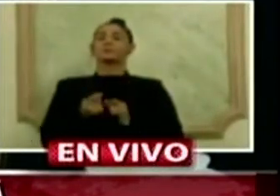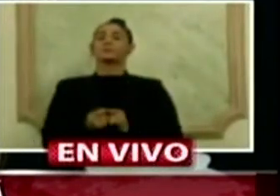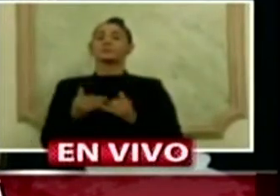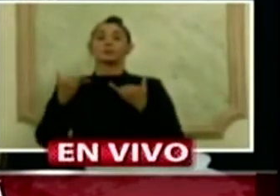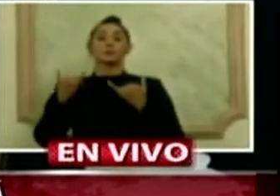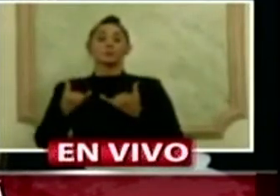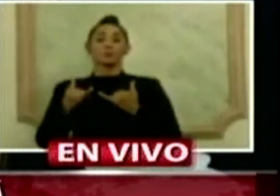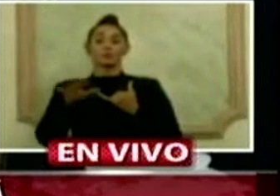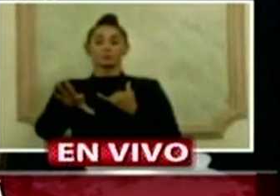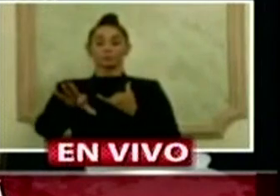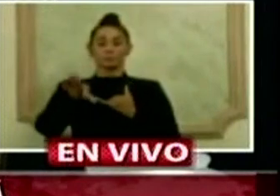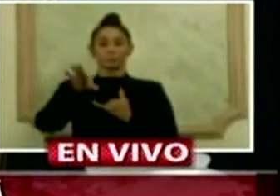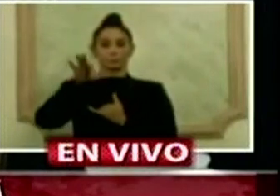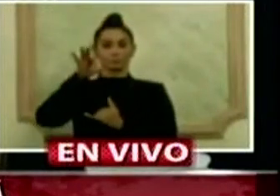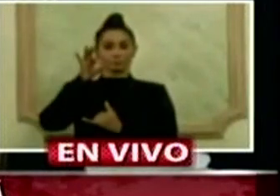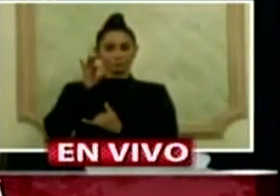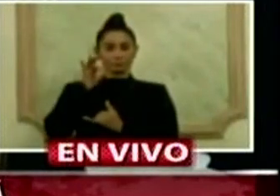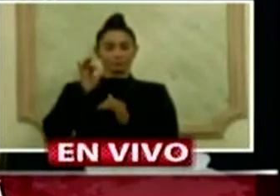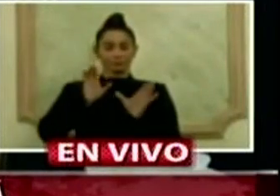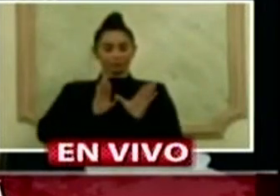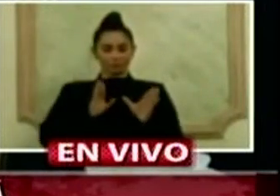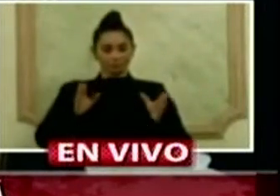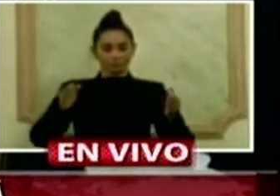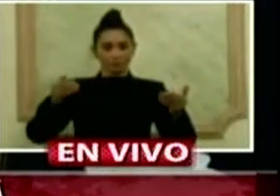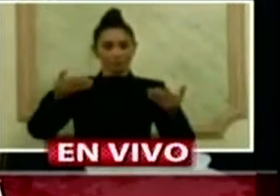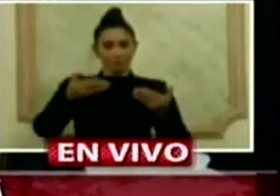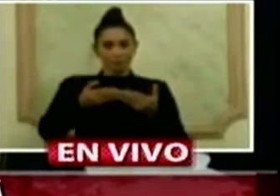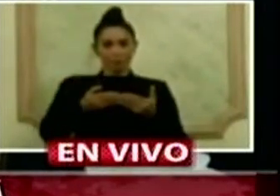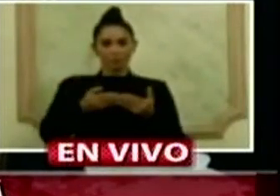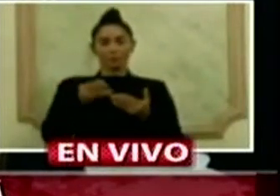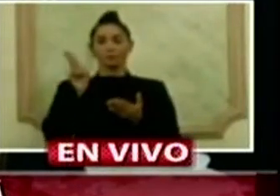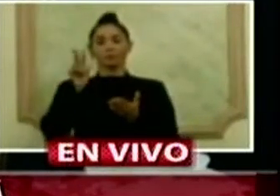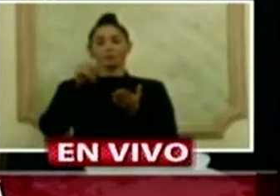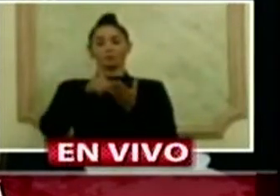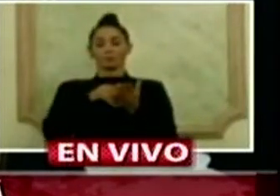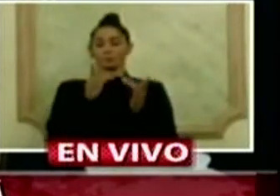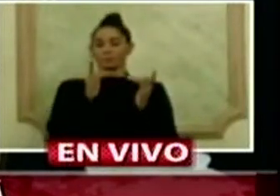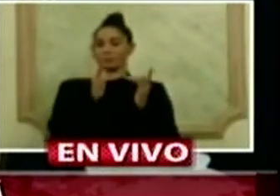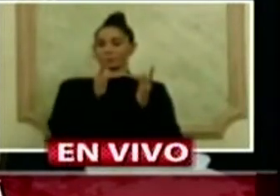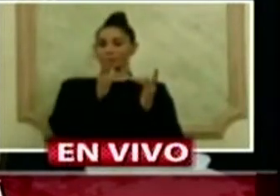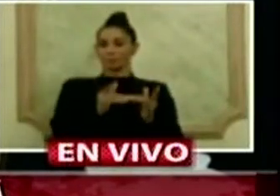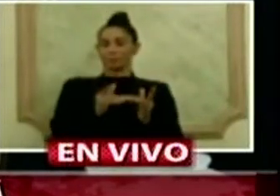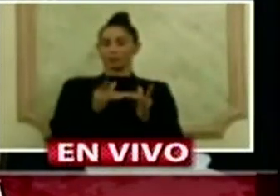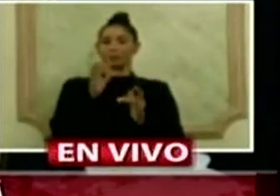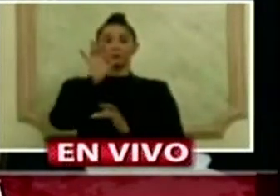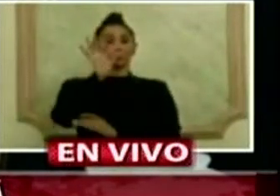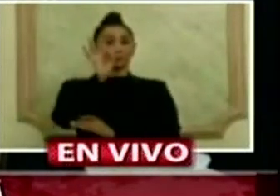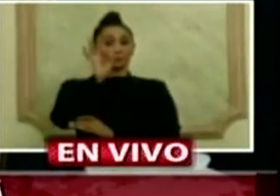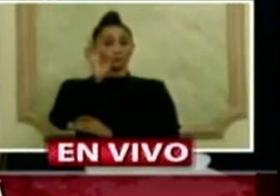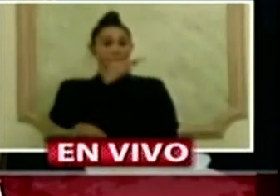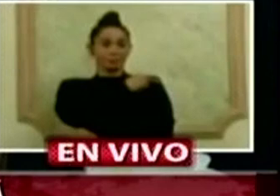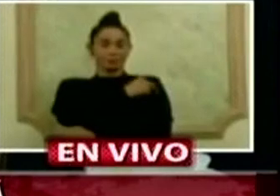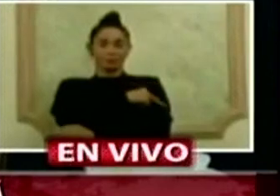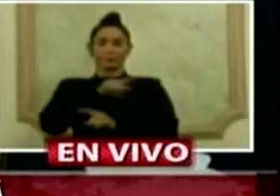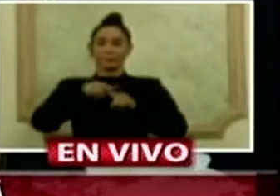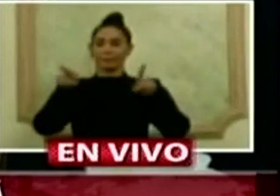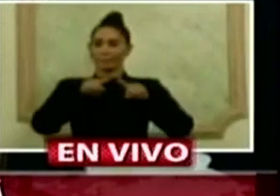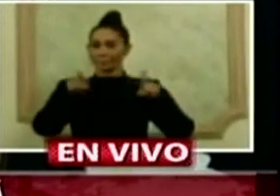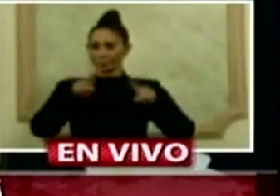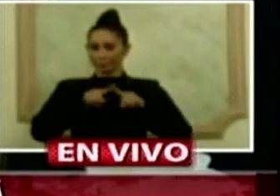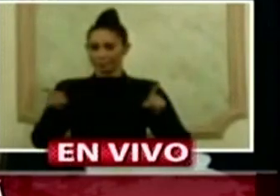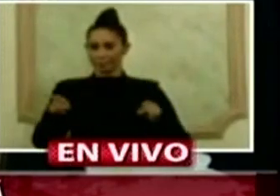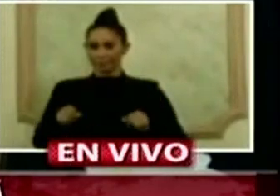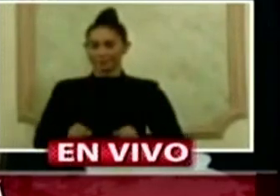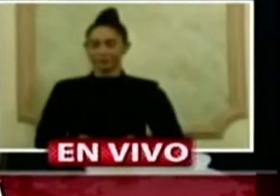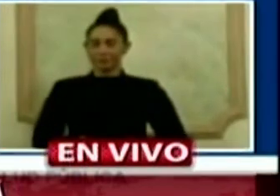hoy día contamos disponibilidad de 2.050 camas en 9 centros distintos en todo el territorio